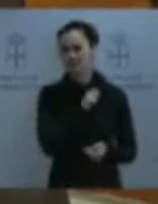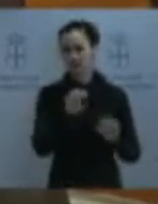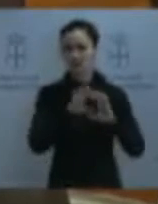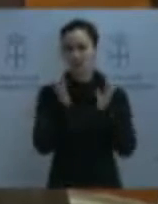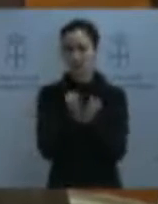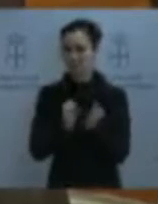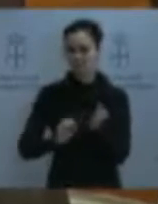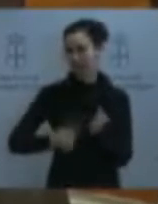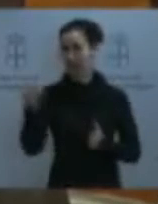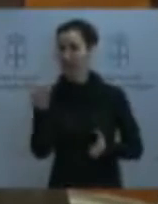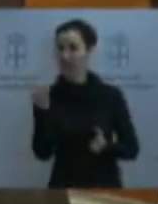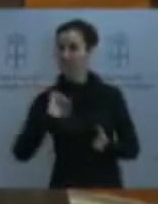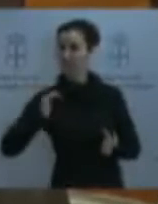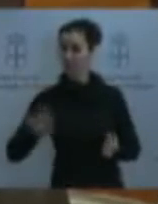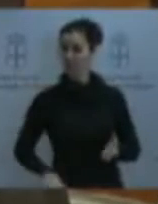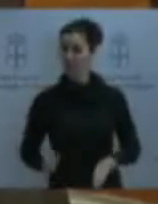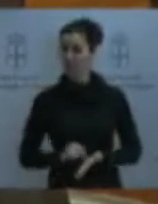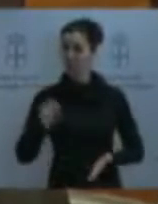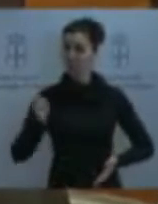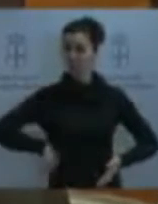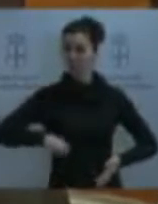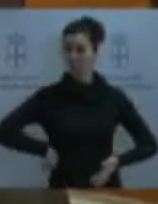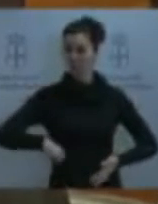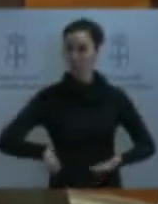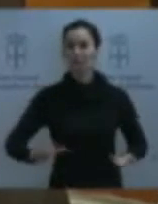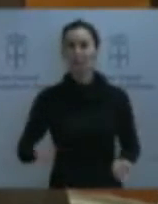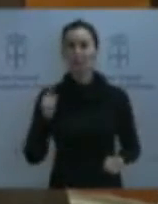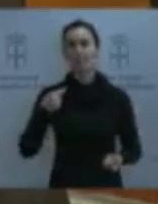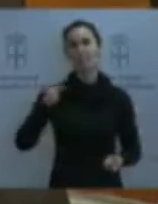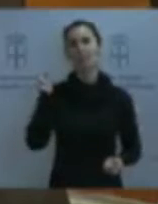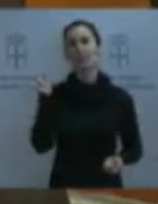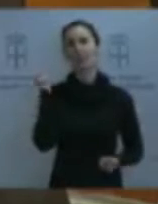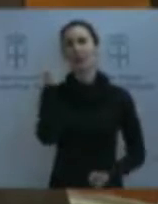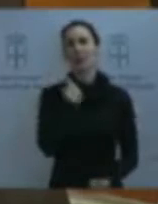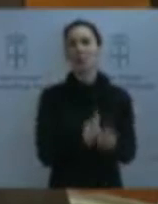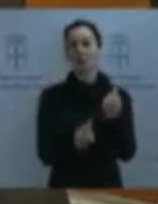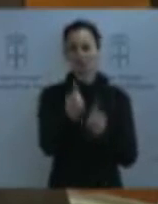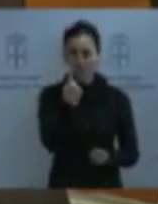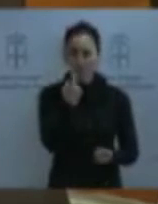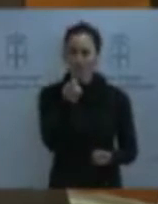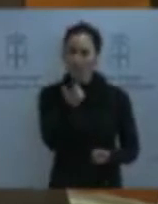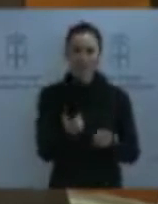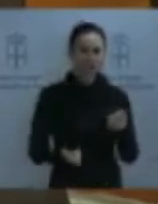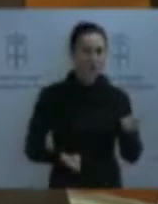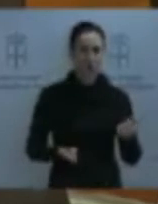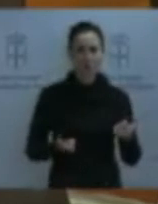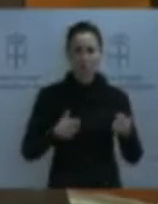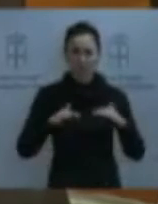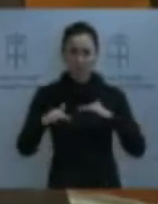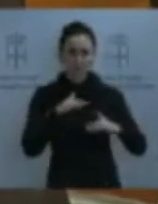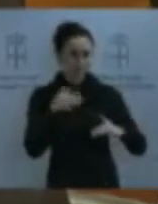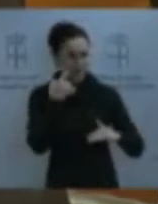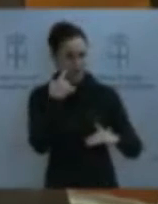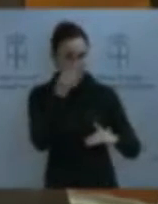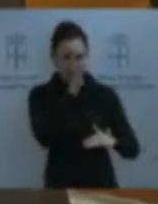le olvidó matizar que esto solo aplica a algunos, unos pocos, los que pueden moverse entre sombras, ejemplar viniendo de quien